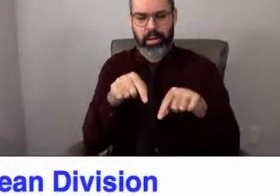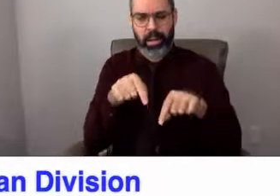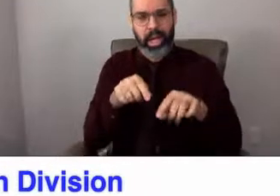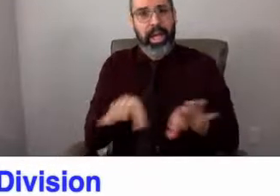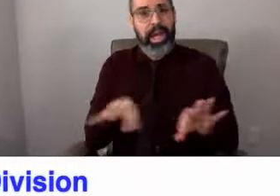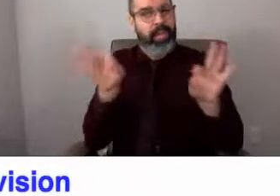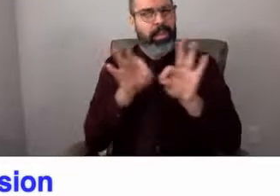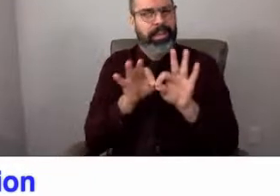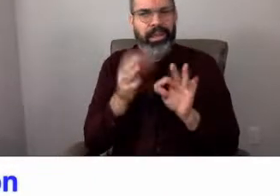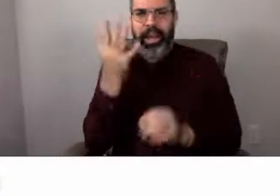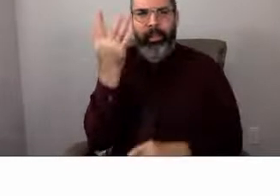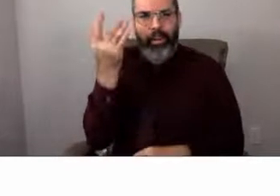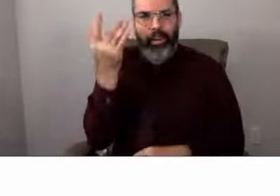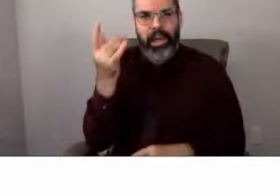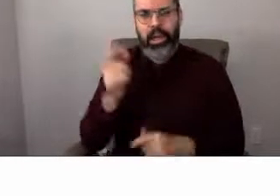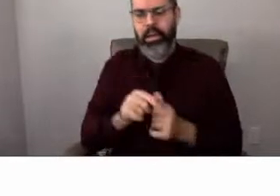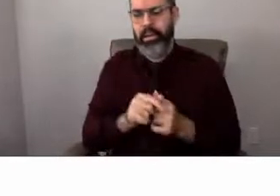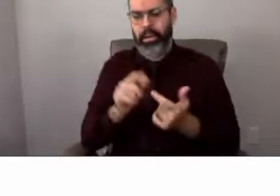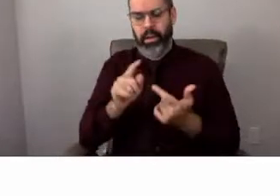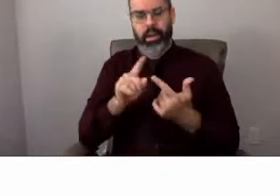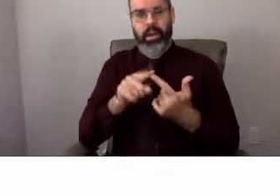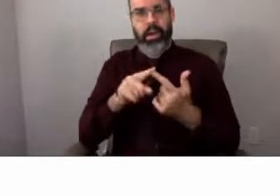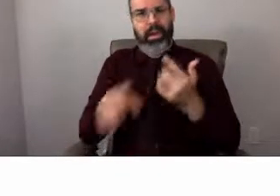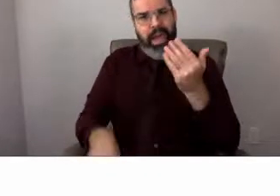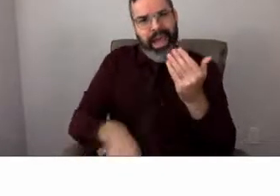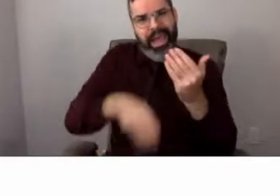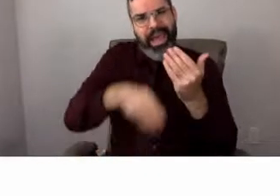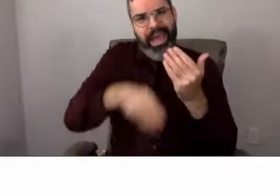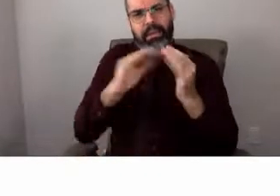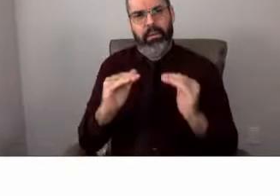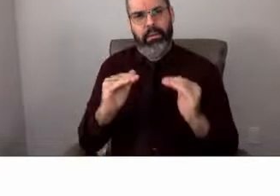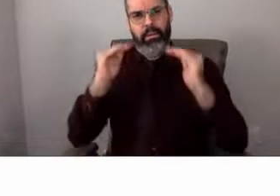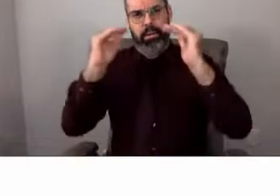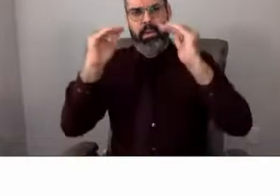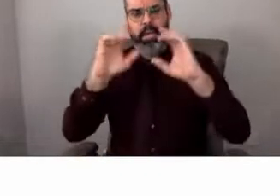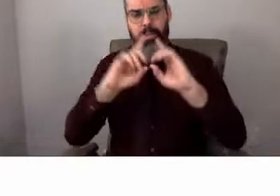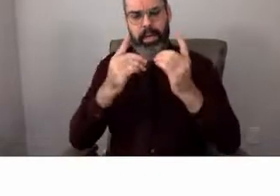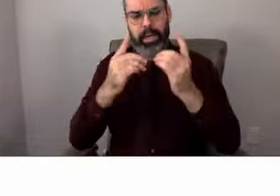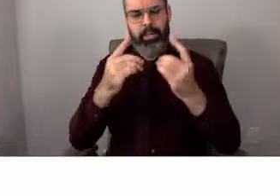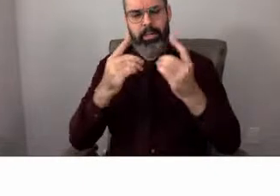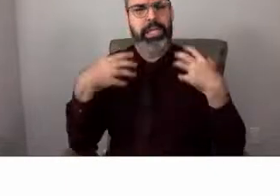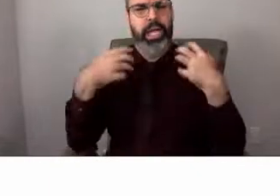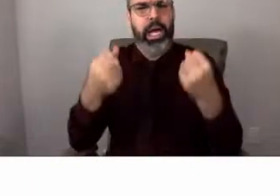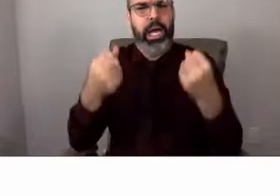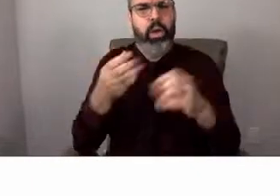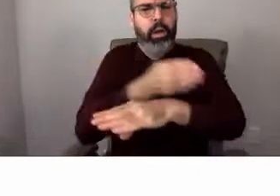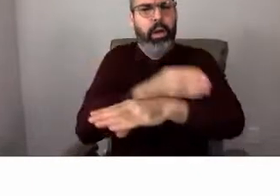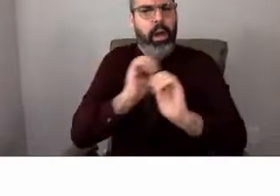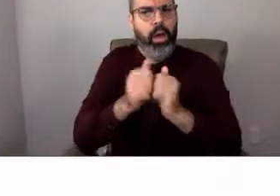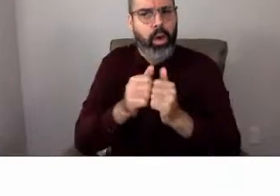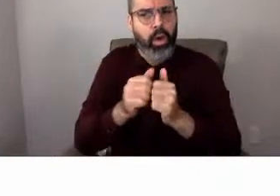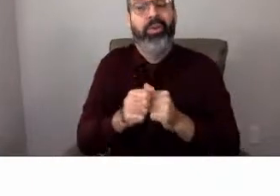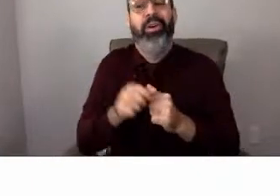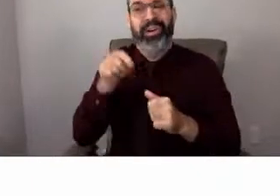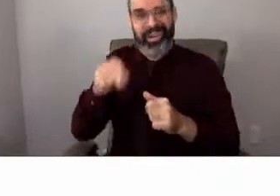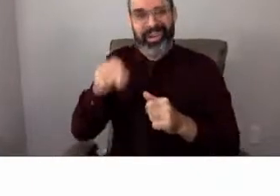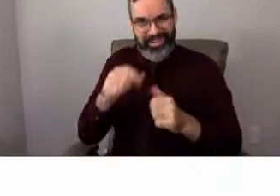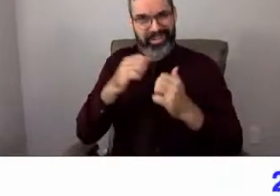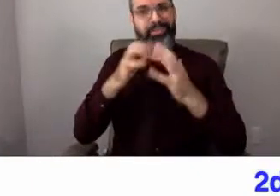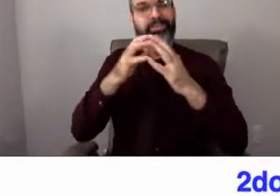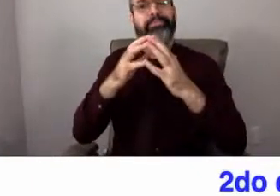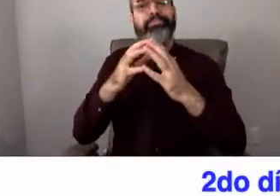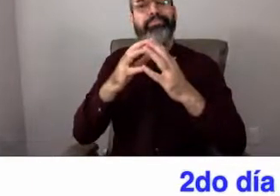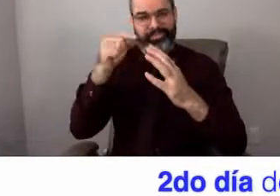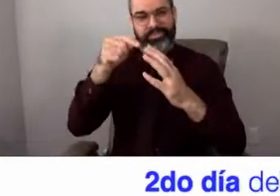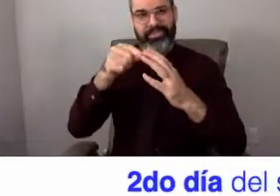abarcar, de añadir un nuevo nivel a lo que era el Departamento de Salud. Aquí nace lo que nosotros conocemos como